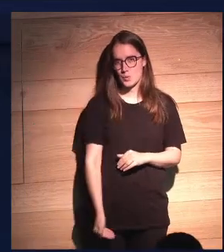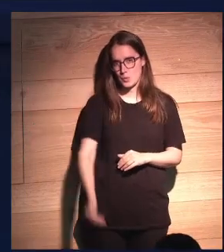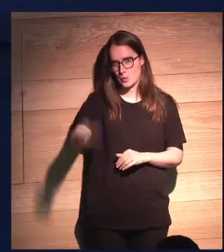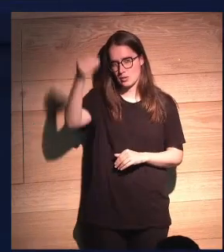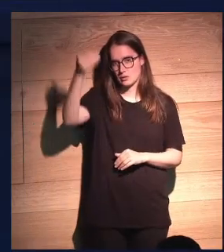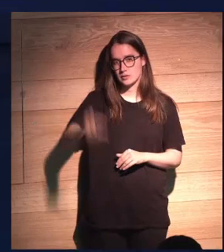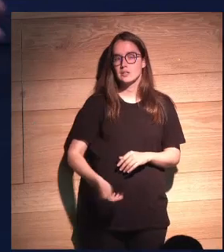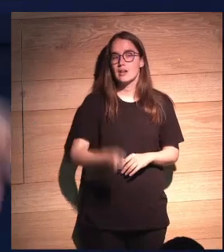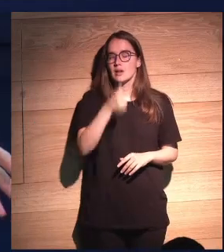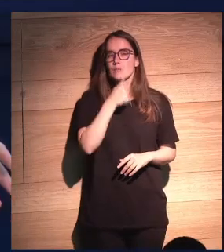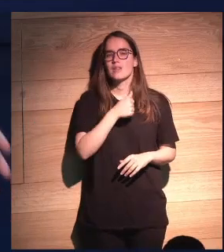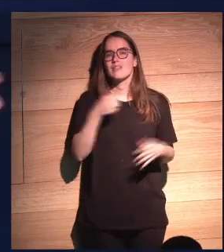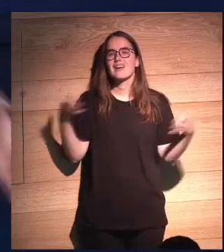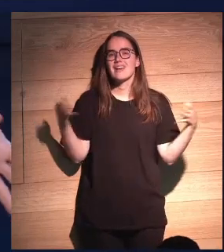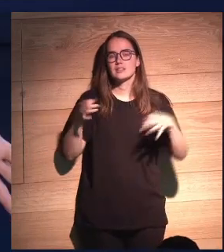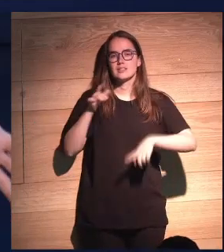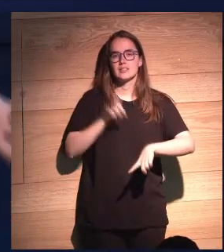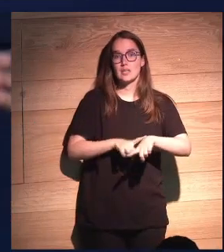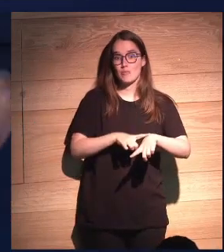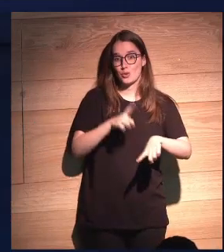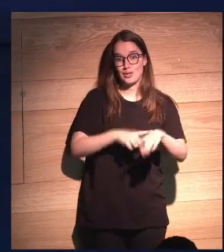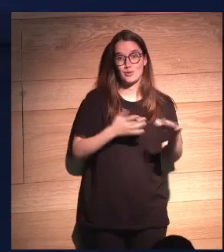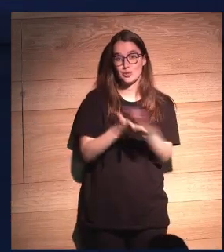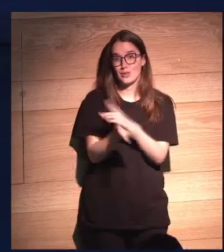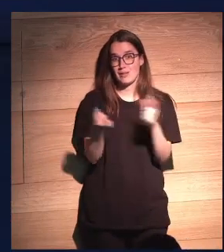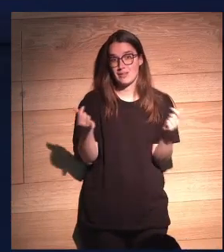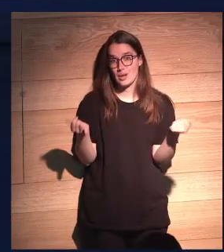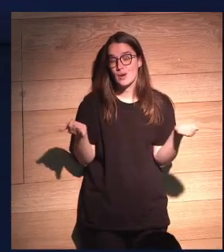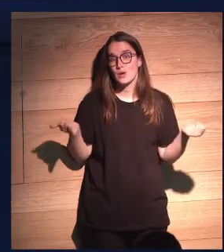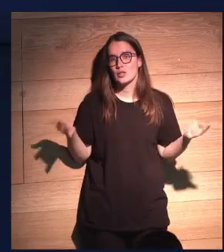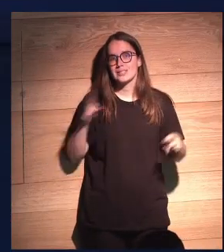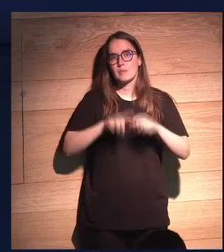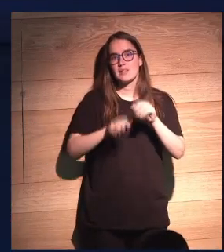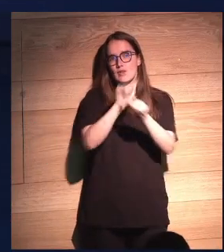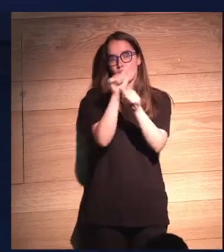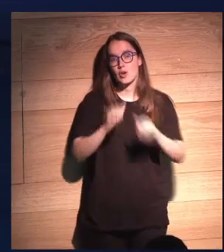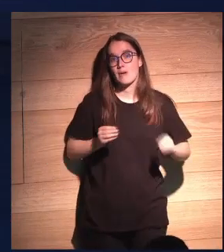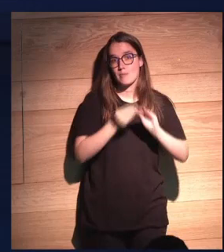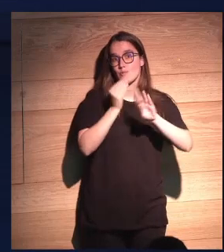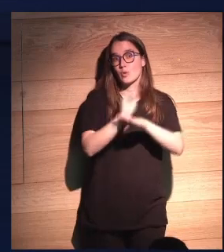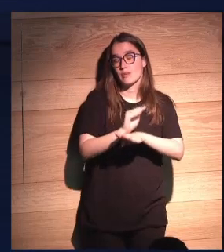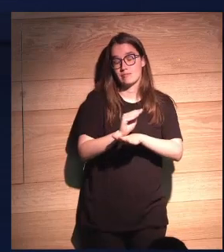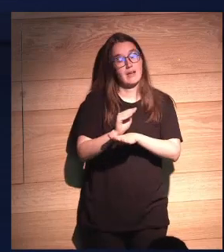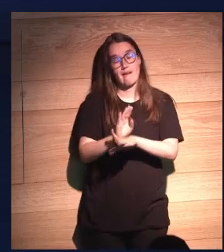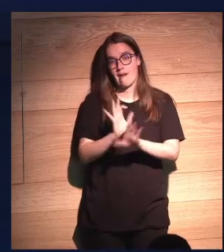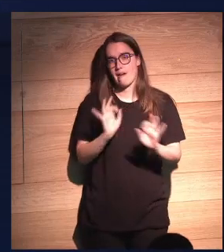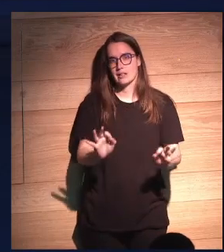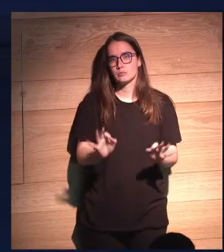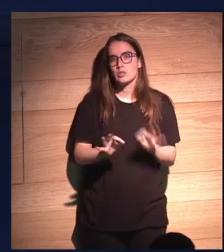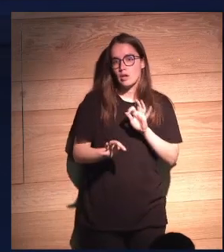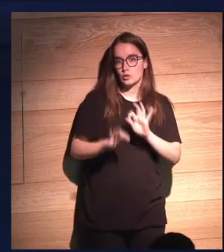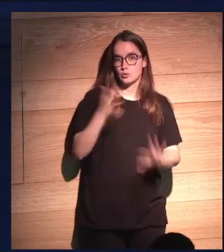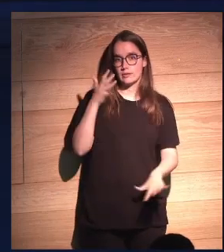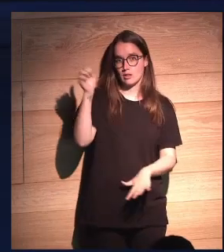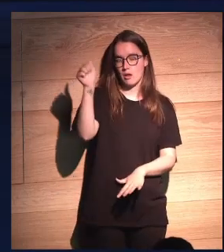paciencia en realidad es tiempo, y el tiempo es dinero, o sea que es vuestra forma de producir y lo tenéis que ver así. Por suerte pudimos